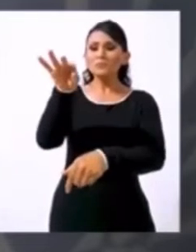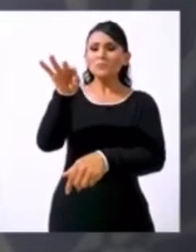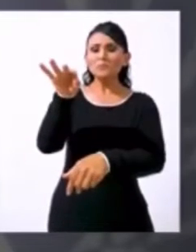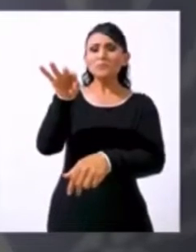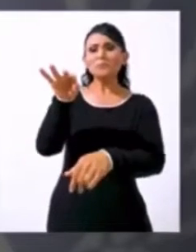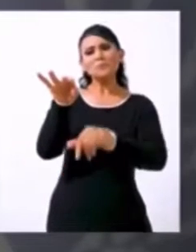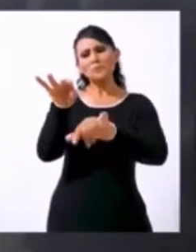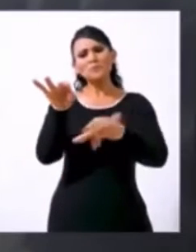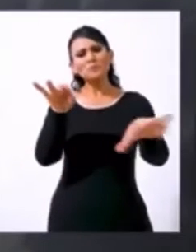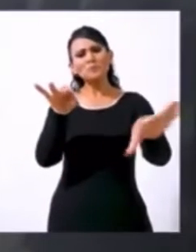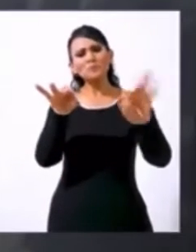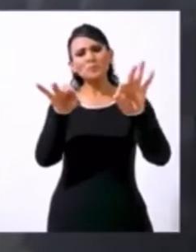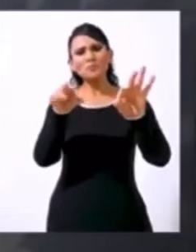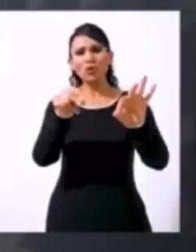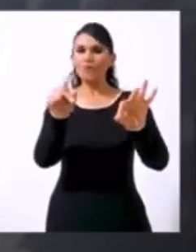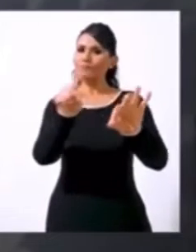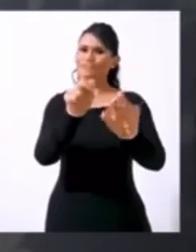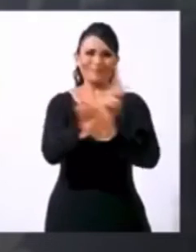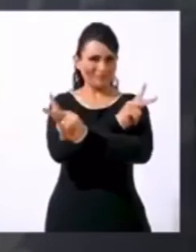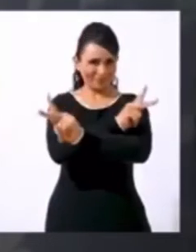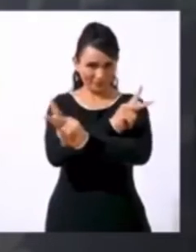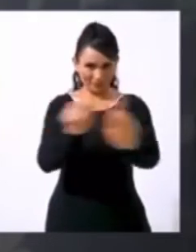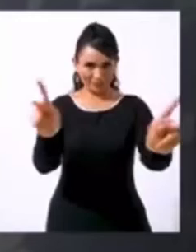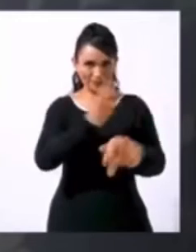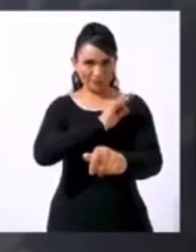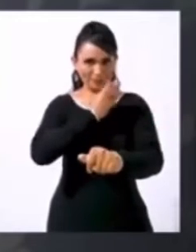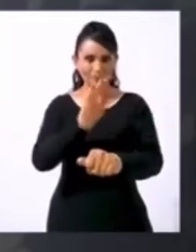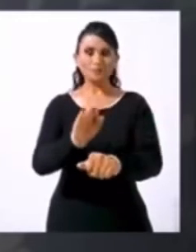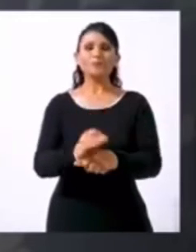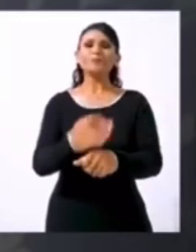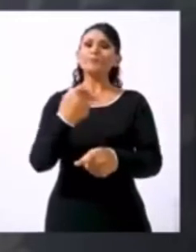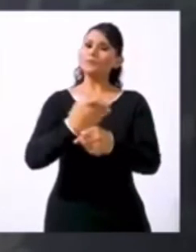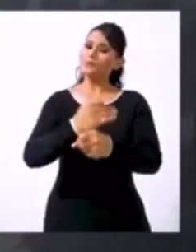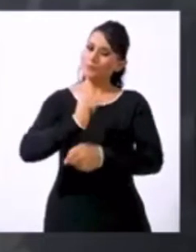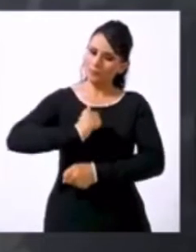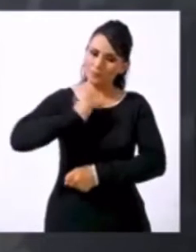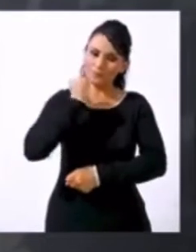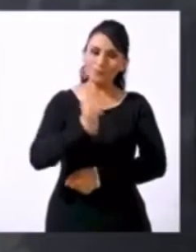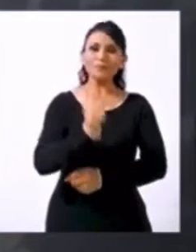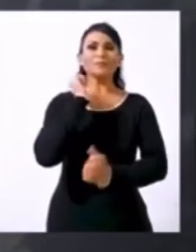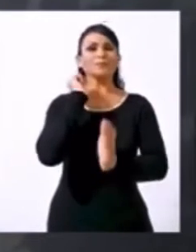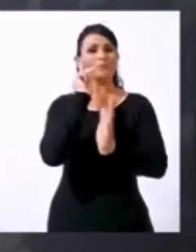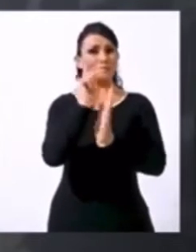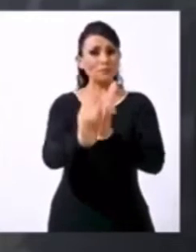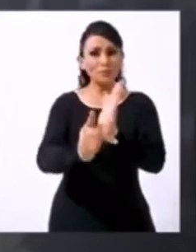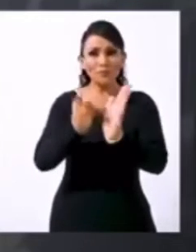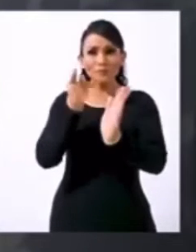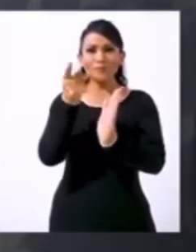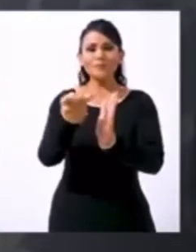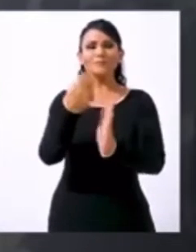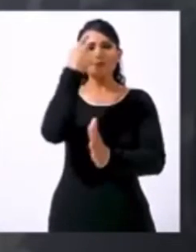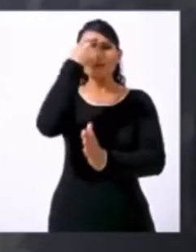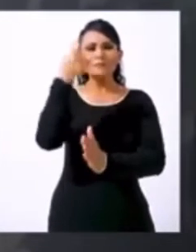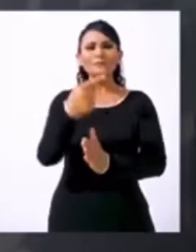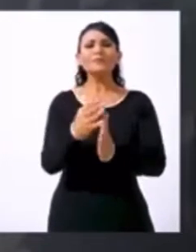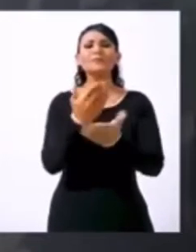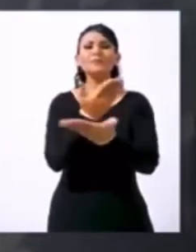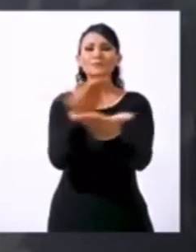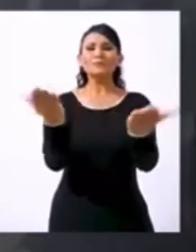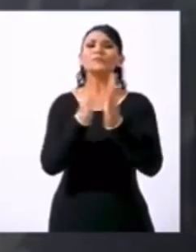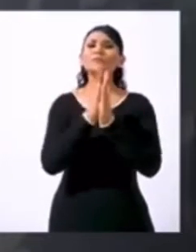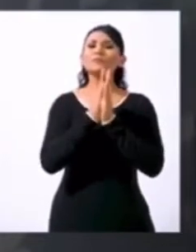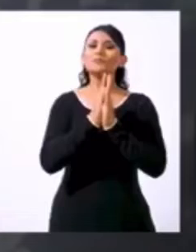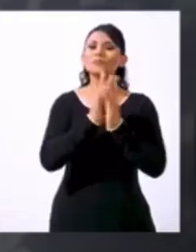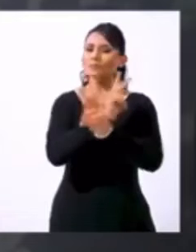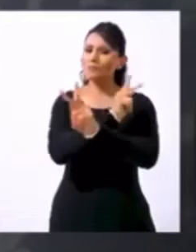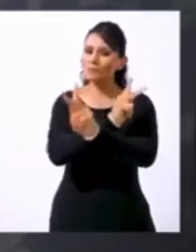beneficiarios. Aprovecho para hacer nuevamente un llamado a la solidaridad